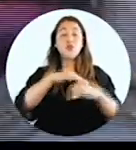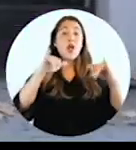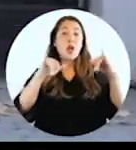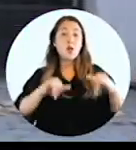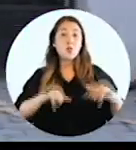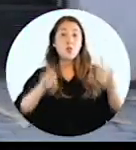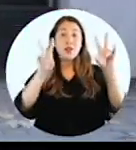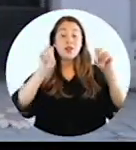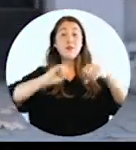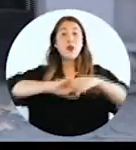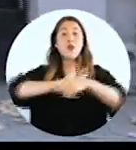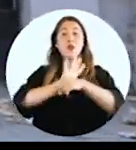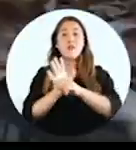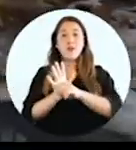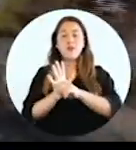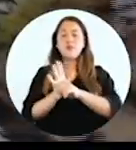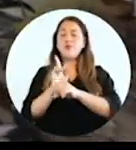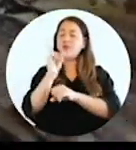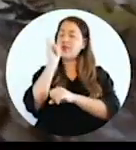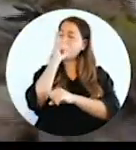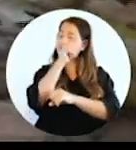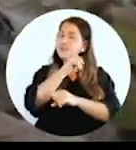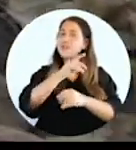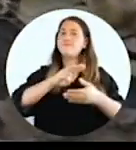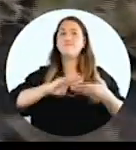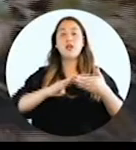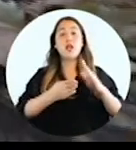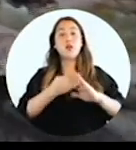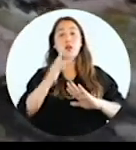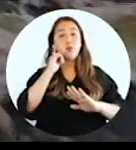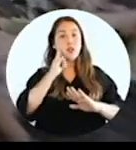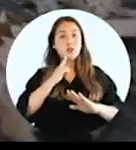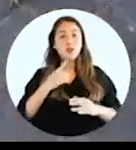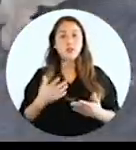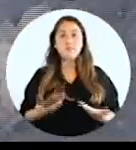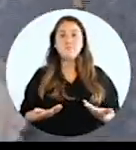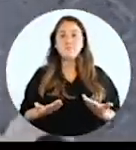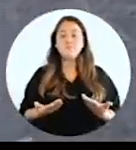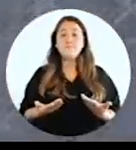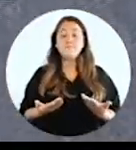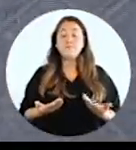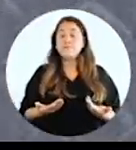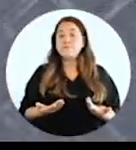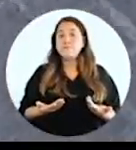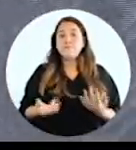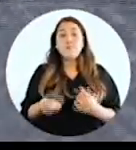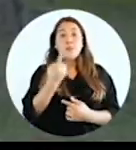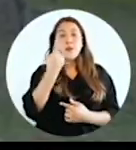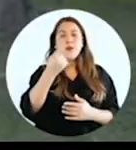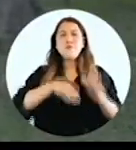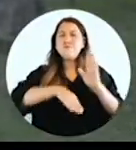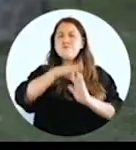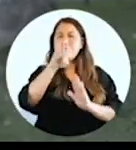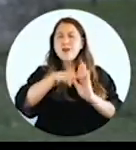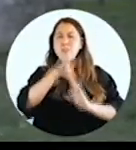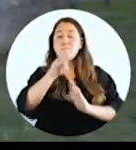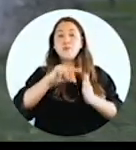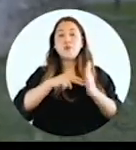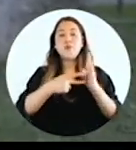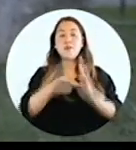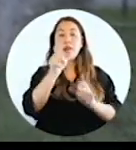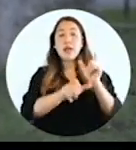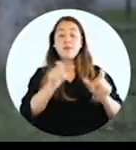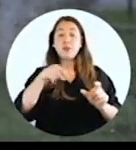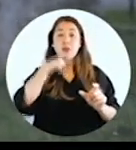La situación actual del coronavirus ha sido muy complicada para la comunidad sorda. Primero, el